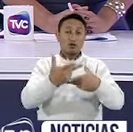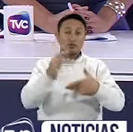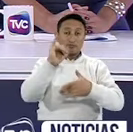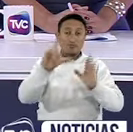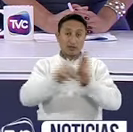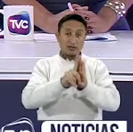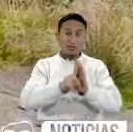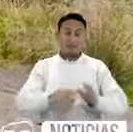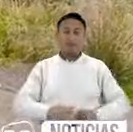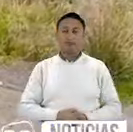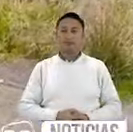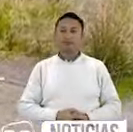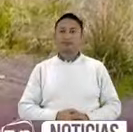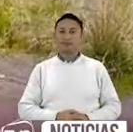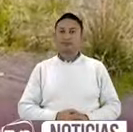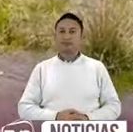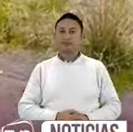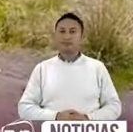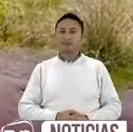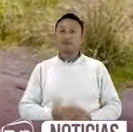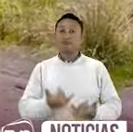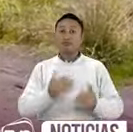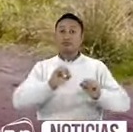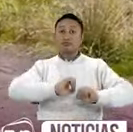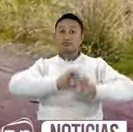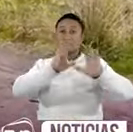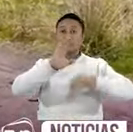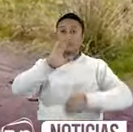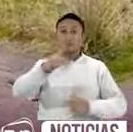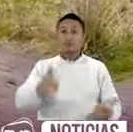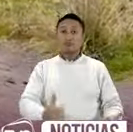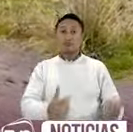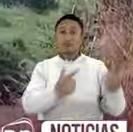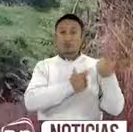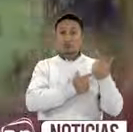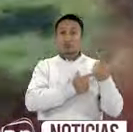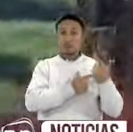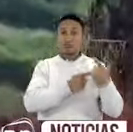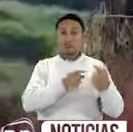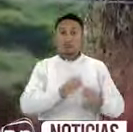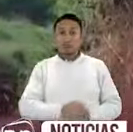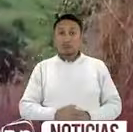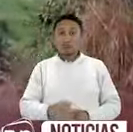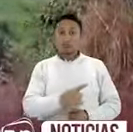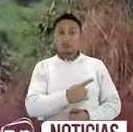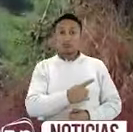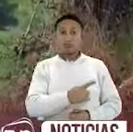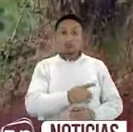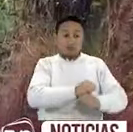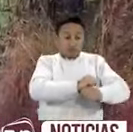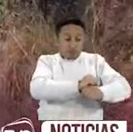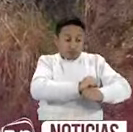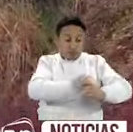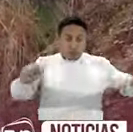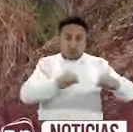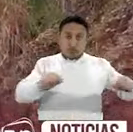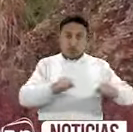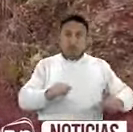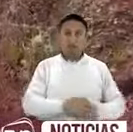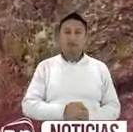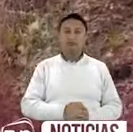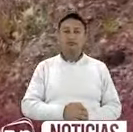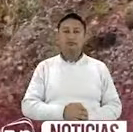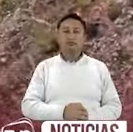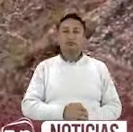ilícita. Esta madrugada, personal militar con sus especialistas en explosivos lograron la destrucción de uno de los pasos informales ubicado